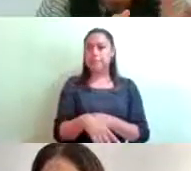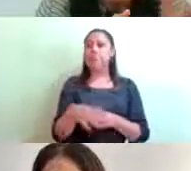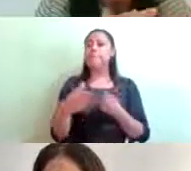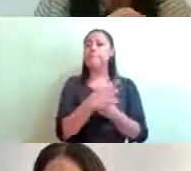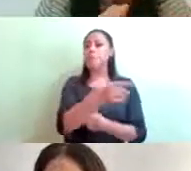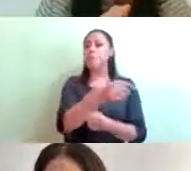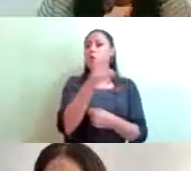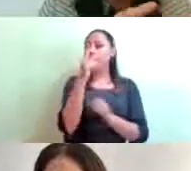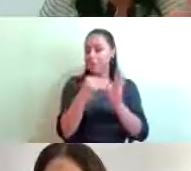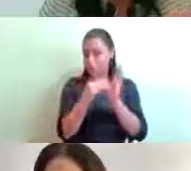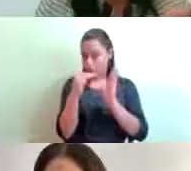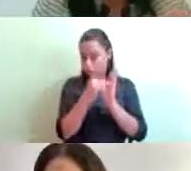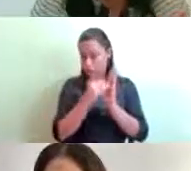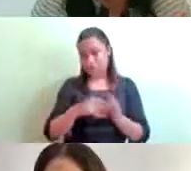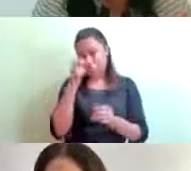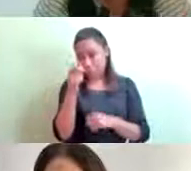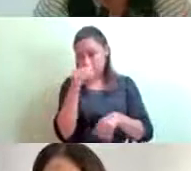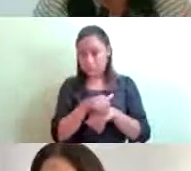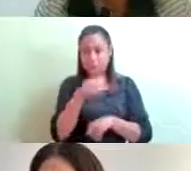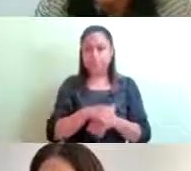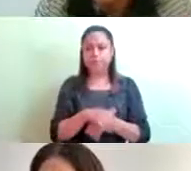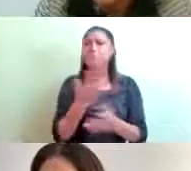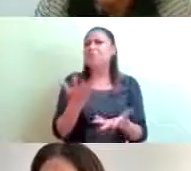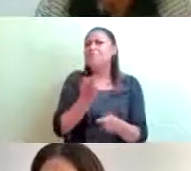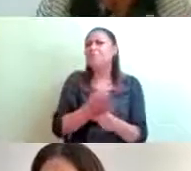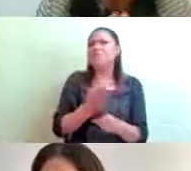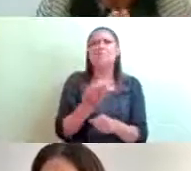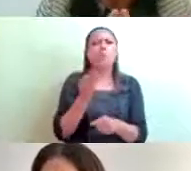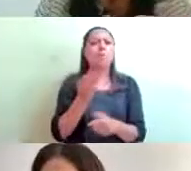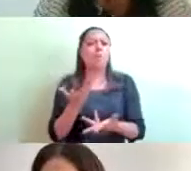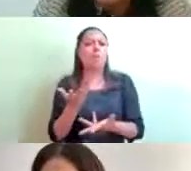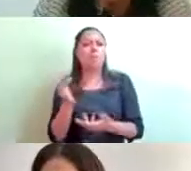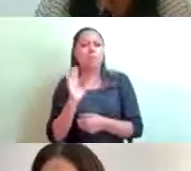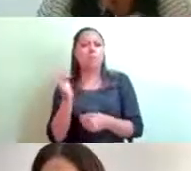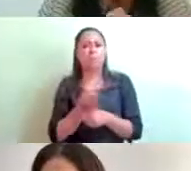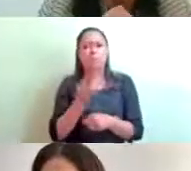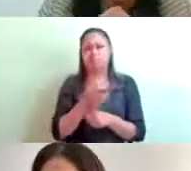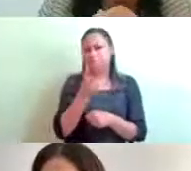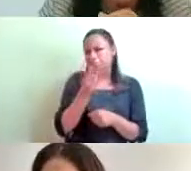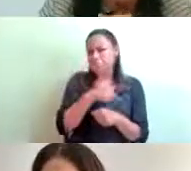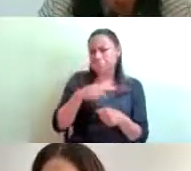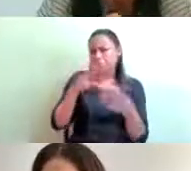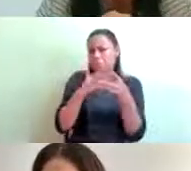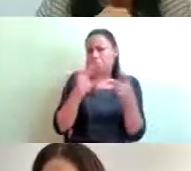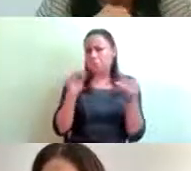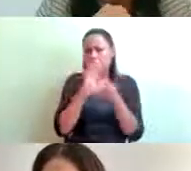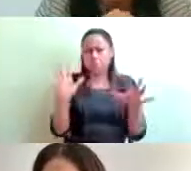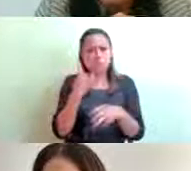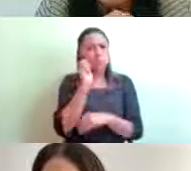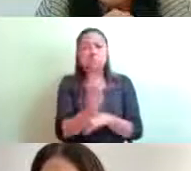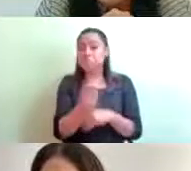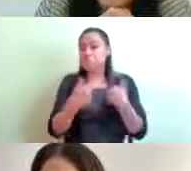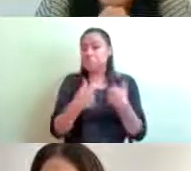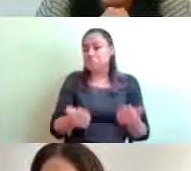vez ese número pues no nos dice mucho, no nos explica mucho qué significa. Y lo